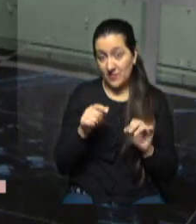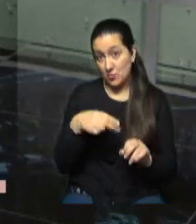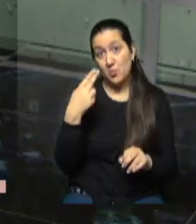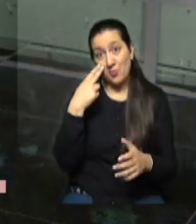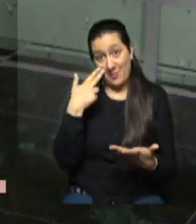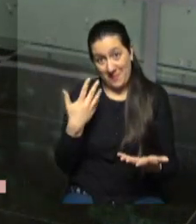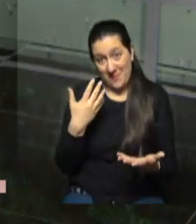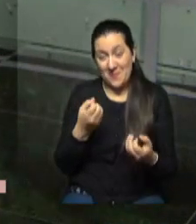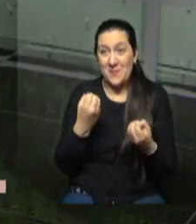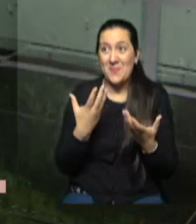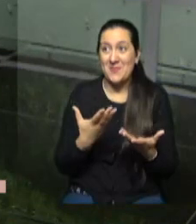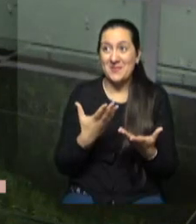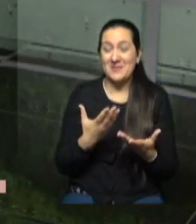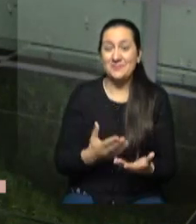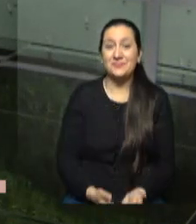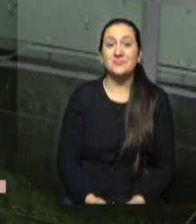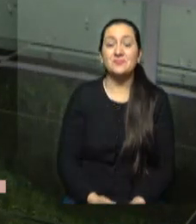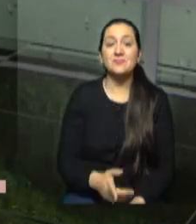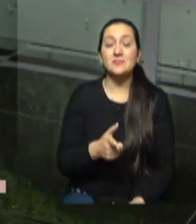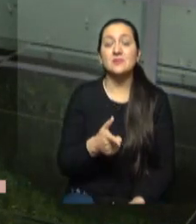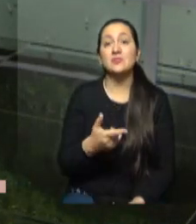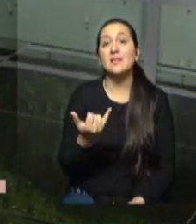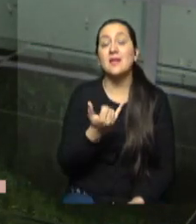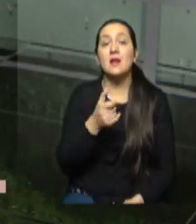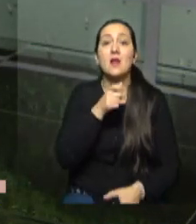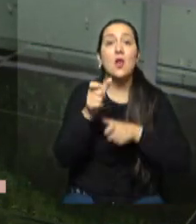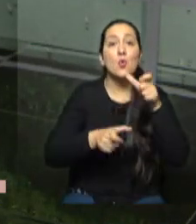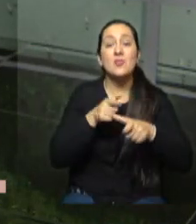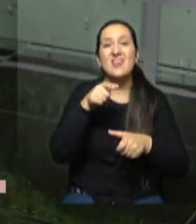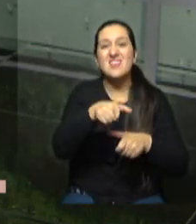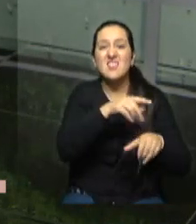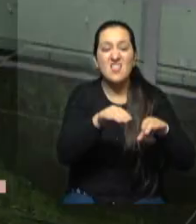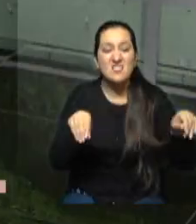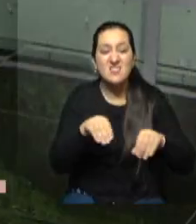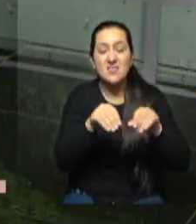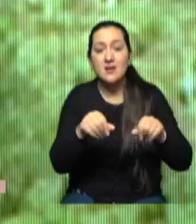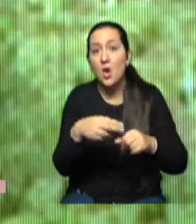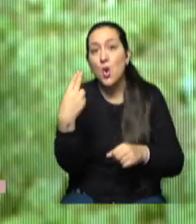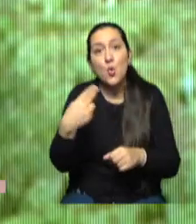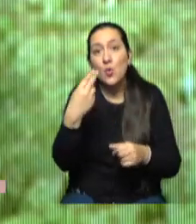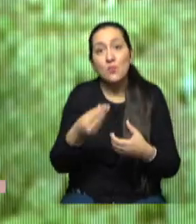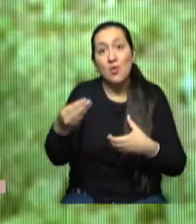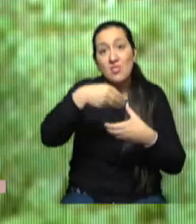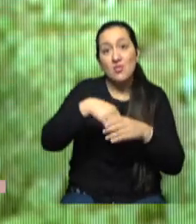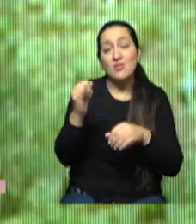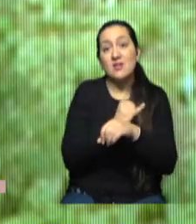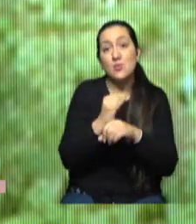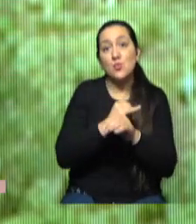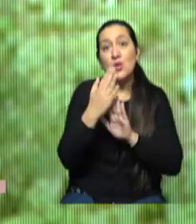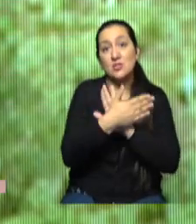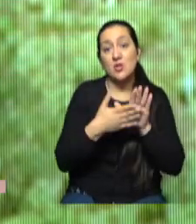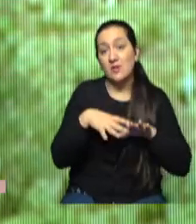este porque fueron por la base argumental de que esas tierras nunca estuvieron en el instituto de colonización Y eso